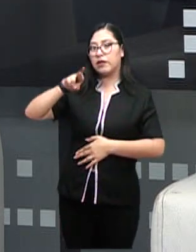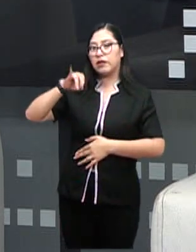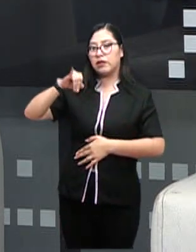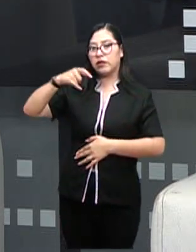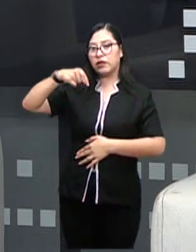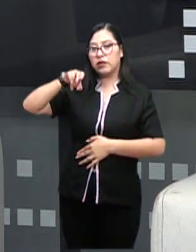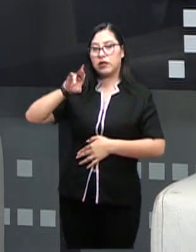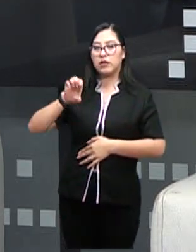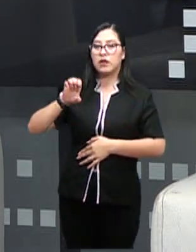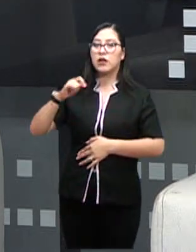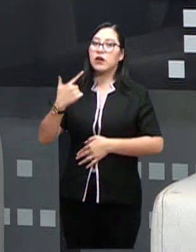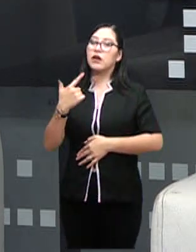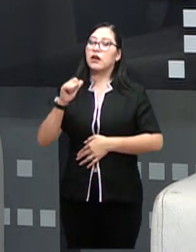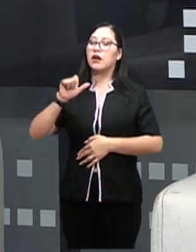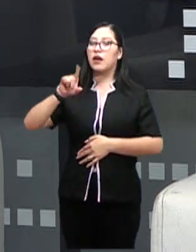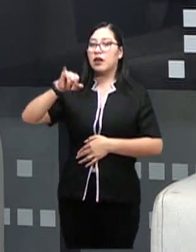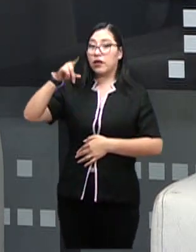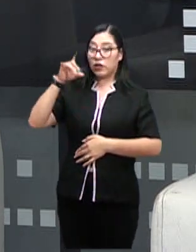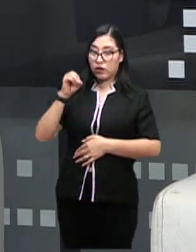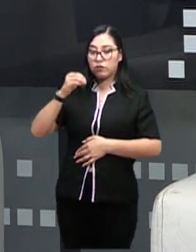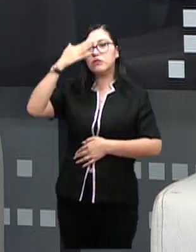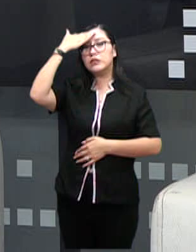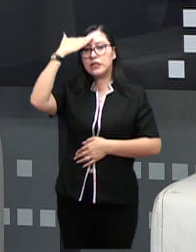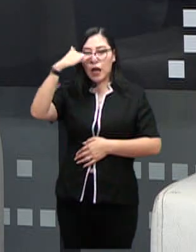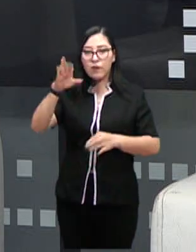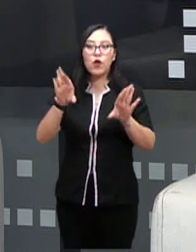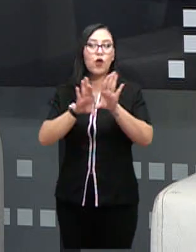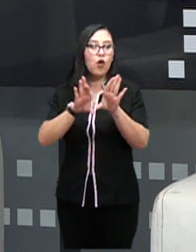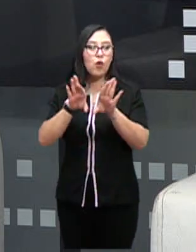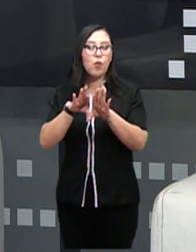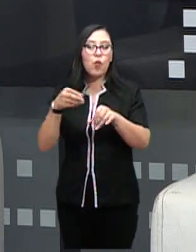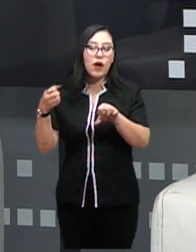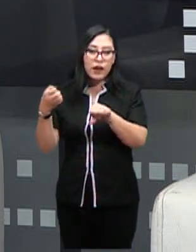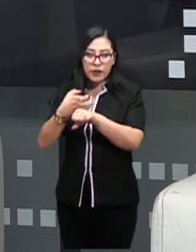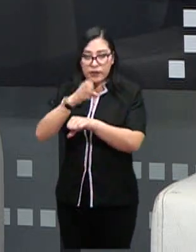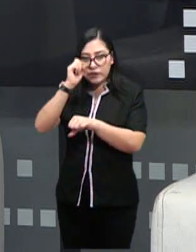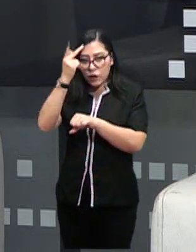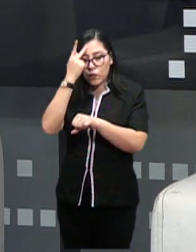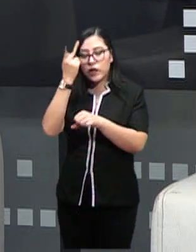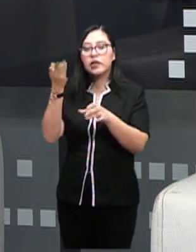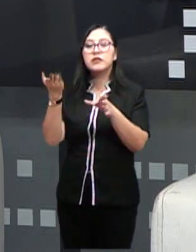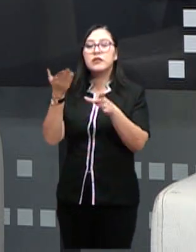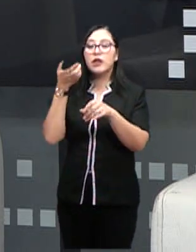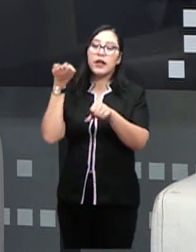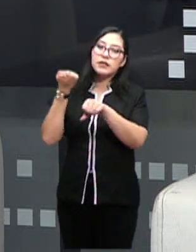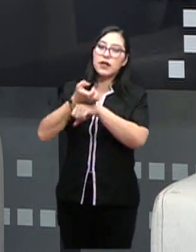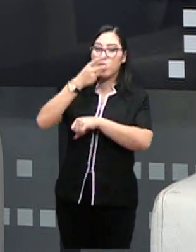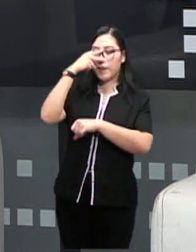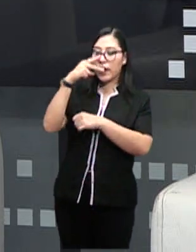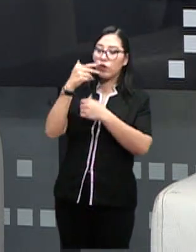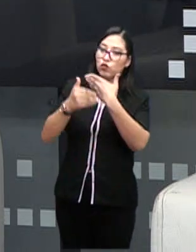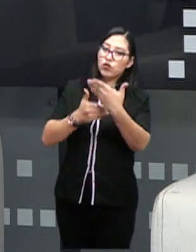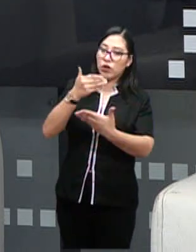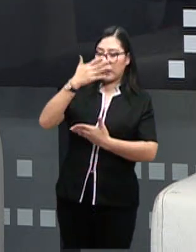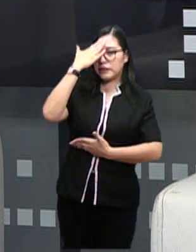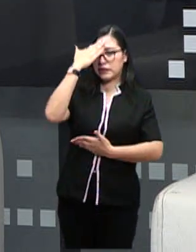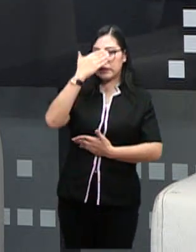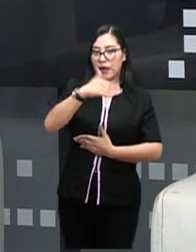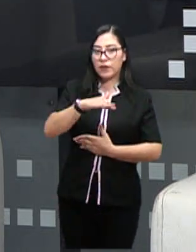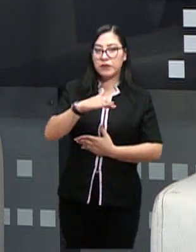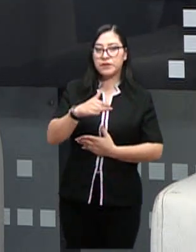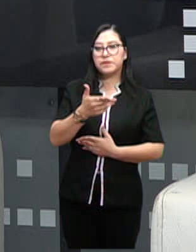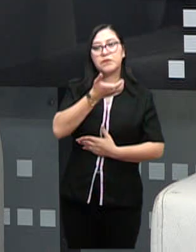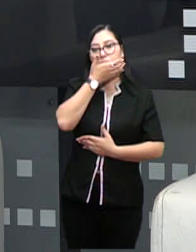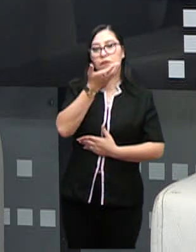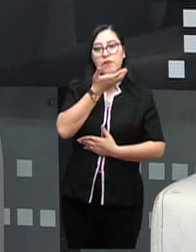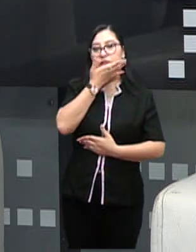trabajando, sabe cómo se encuentra el estado, sabe cómo se encuentra México y que realmente pues son hechos y hechos, ahora sí que